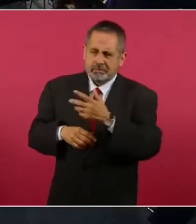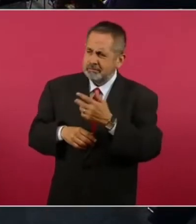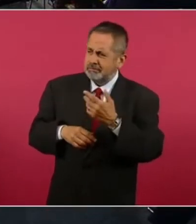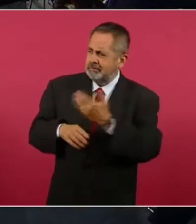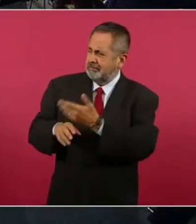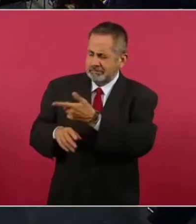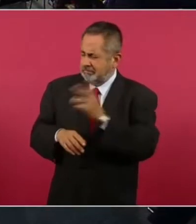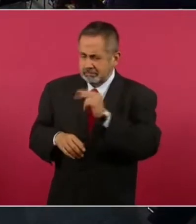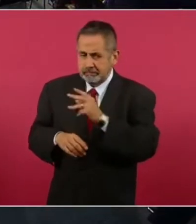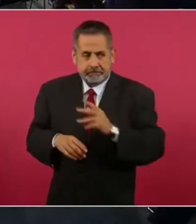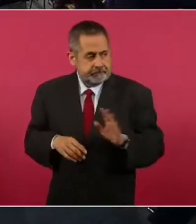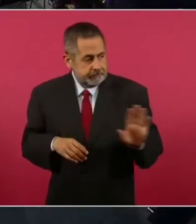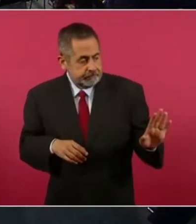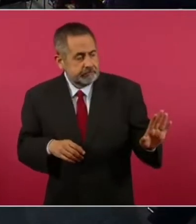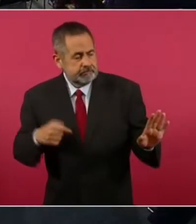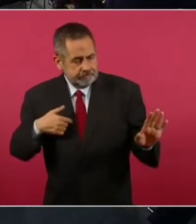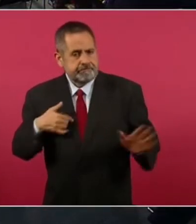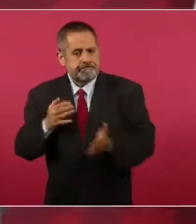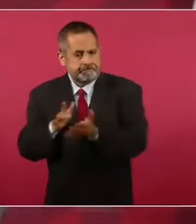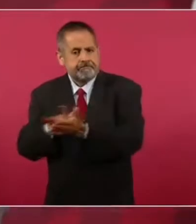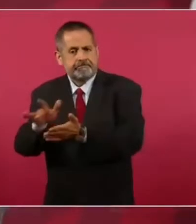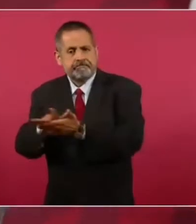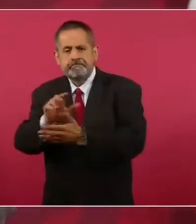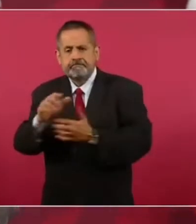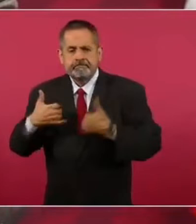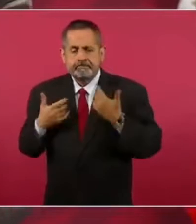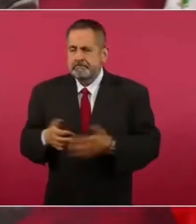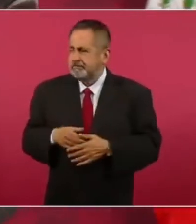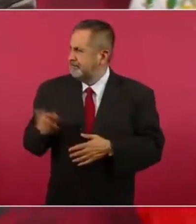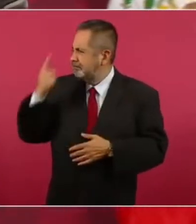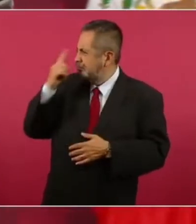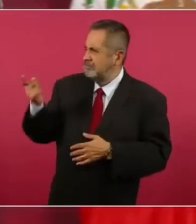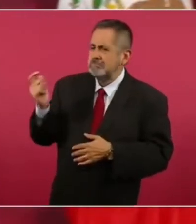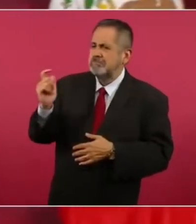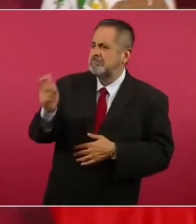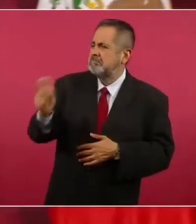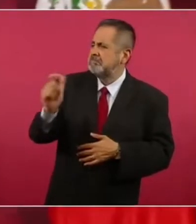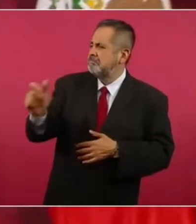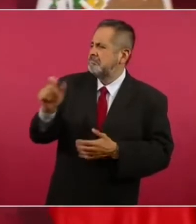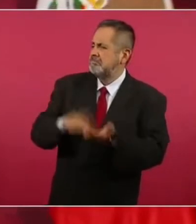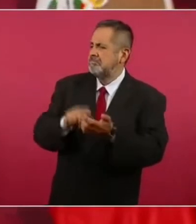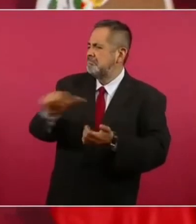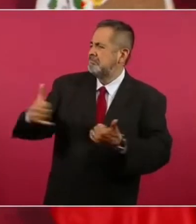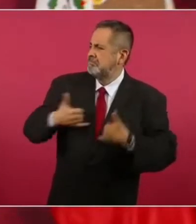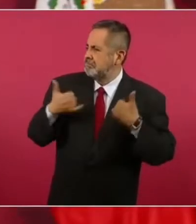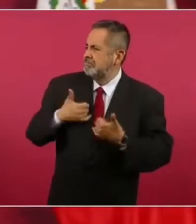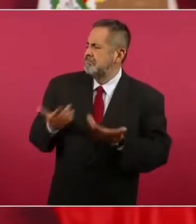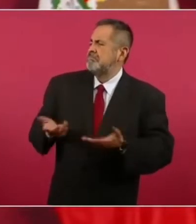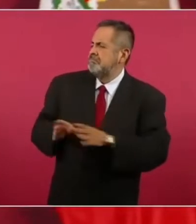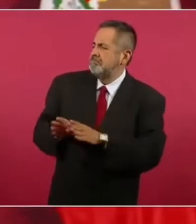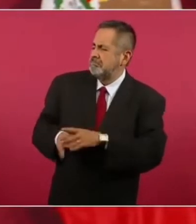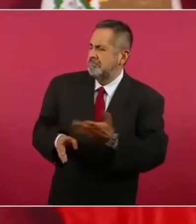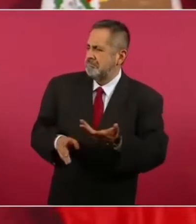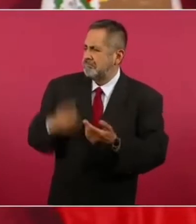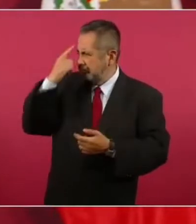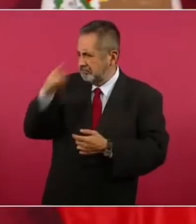a los jóvenes, que para qué se le daba dinero a los jóvenes, que